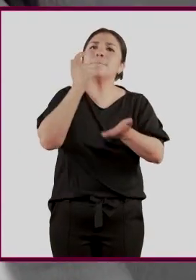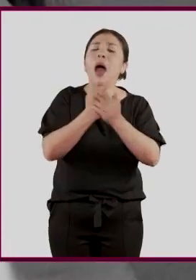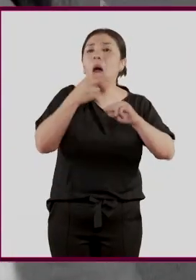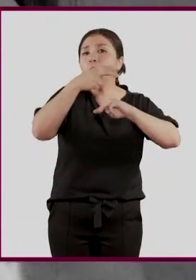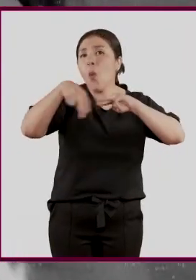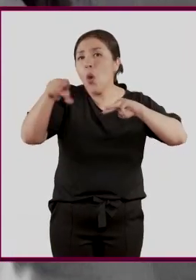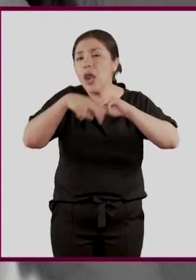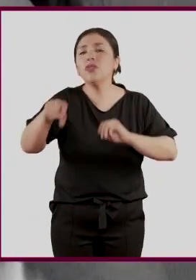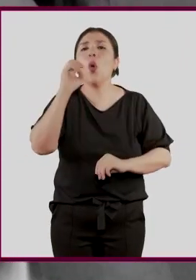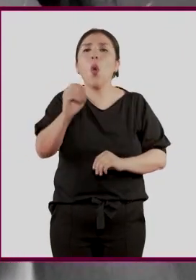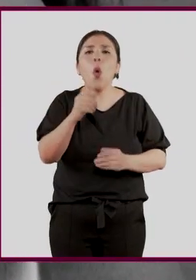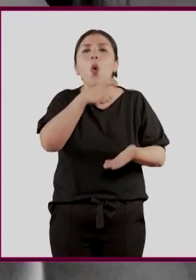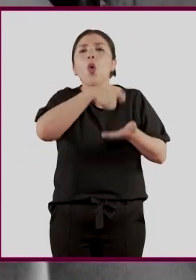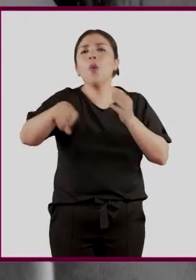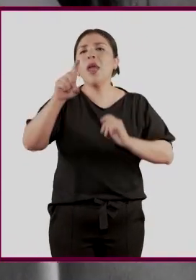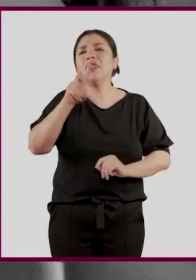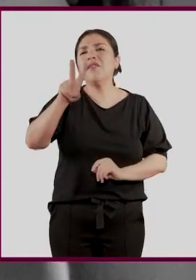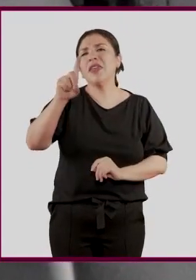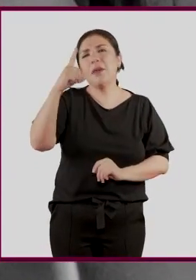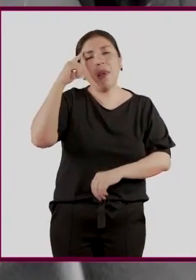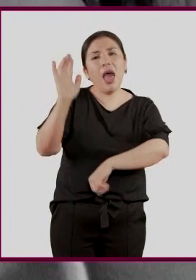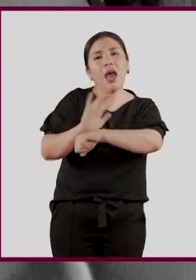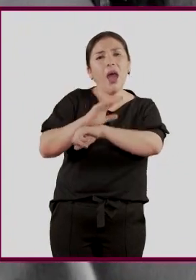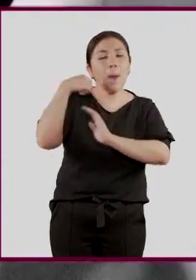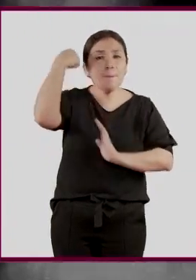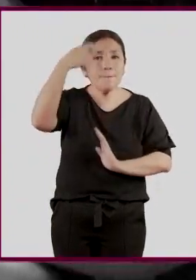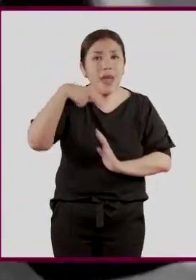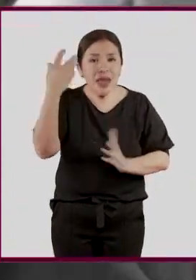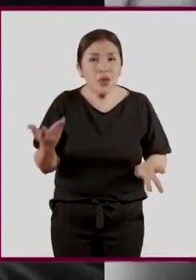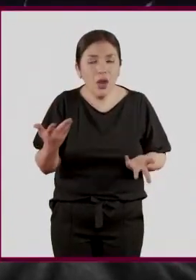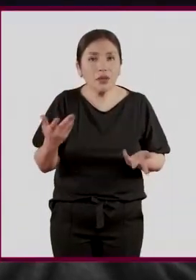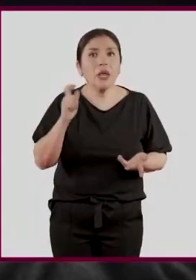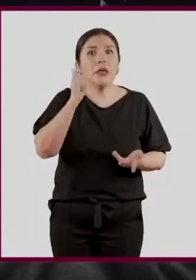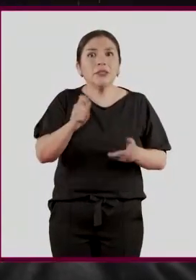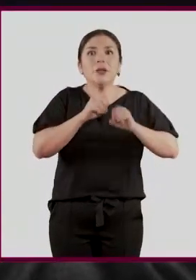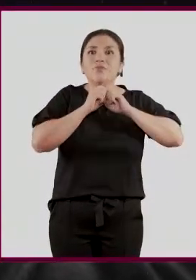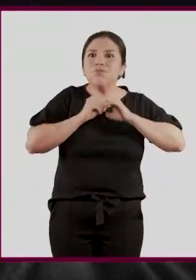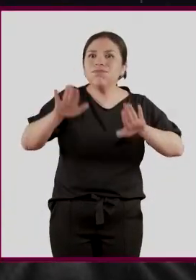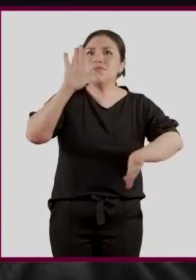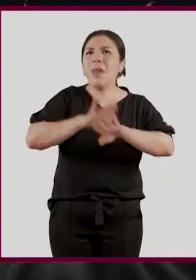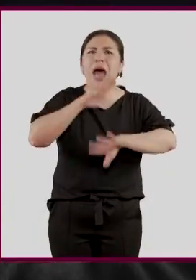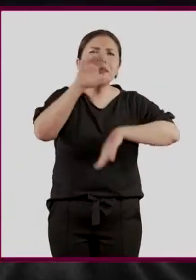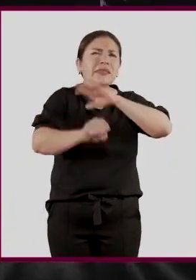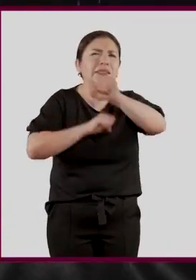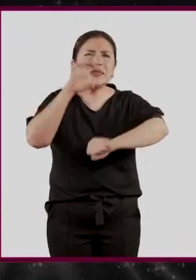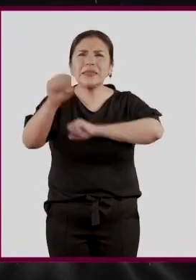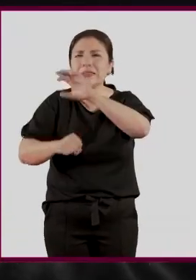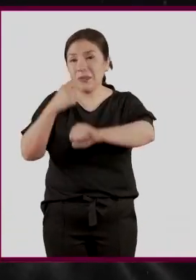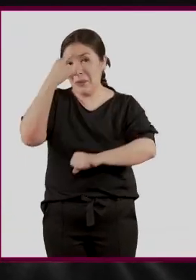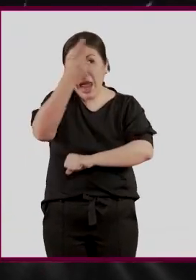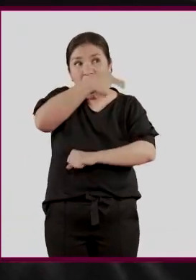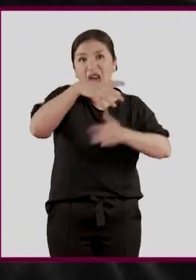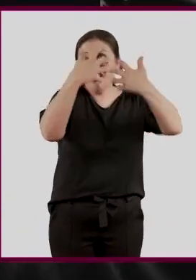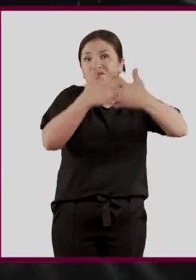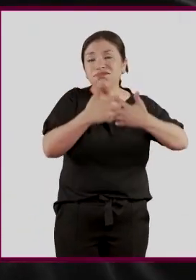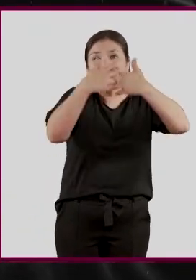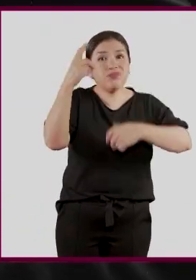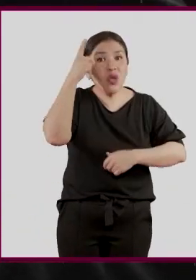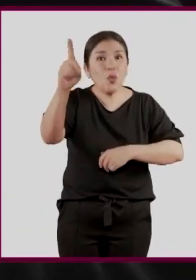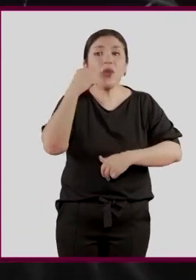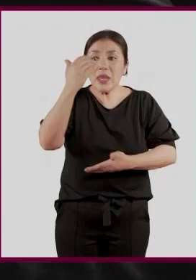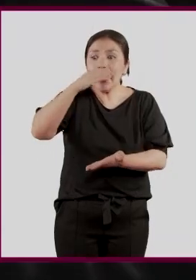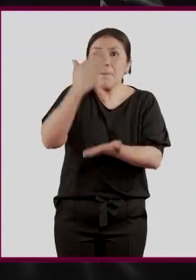un boleto, o comprar un DVD para ver una película. Se dio una feroz persecución por parte de estas compañías